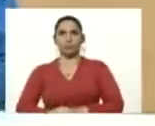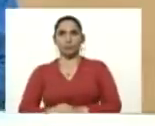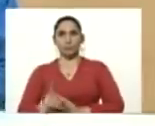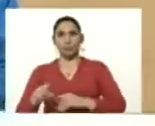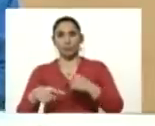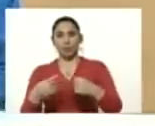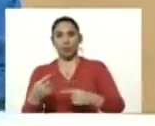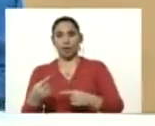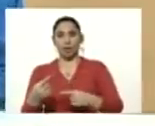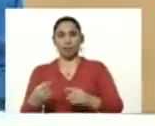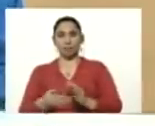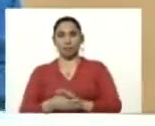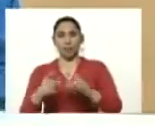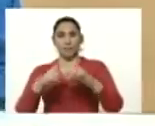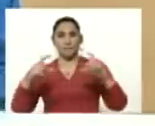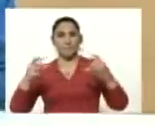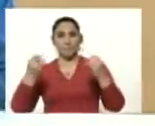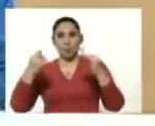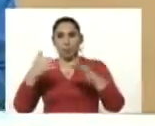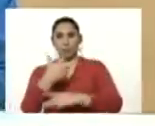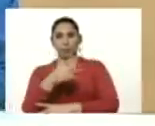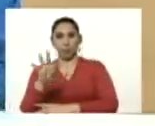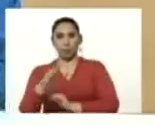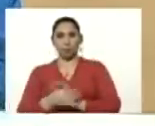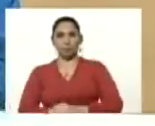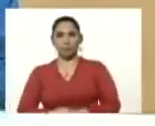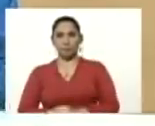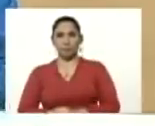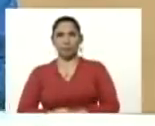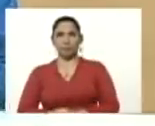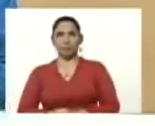Mañana le toca a las placas 3 y 4.